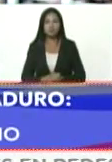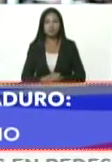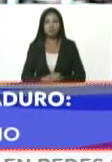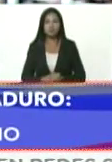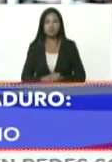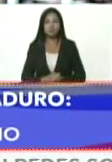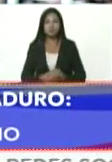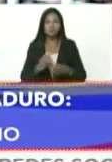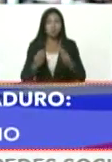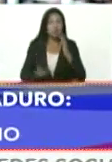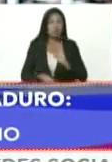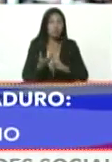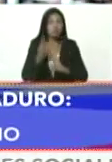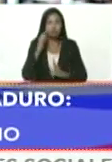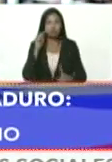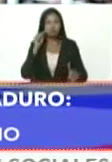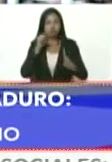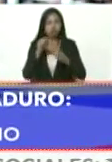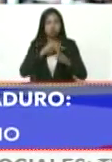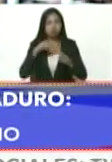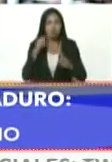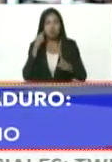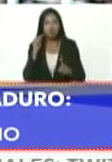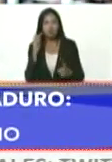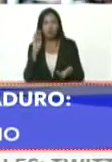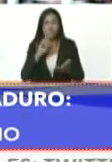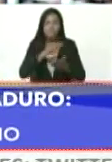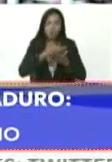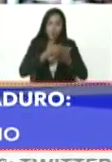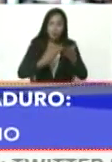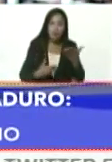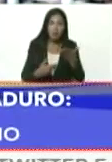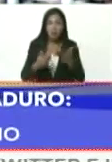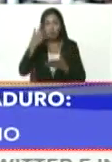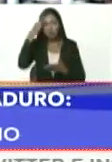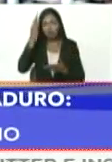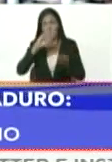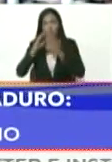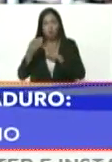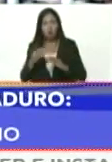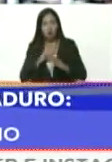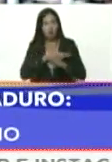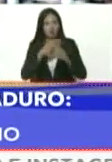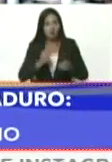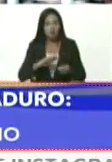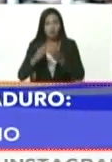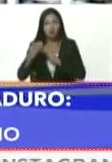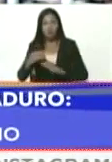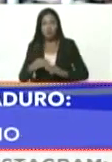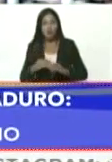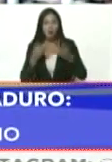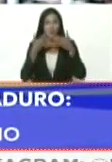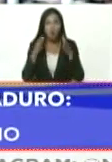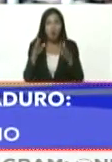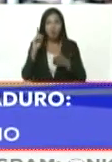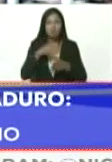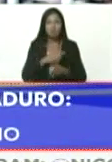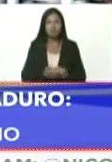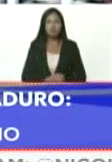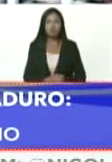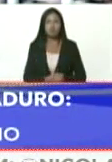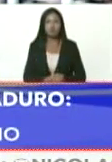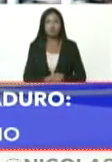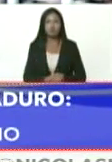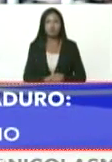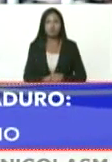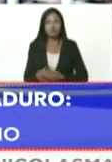Muy importante, miren la meta que me voy a proponer. Si los consejos comunales, el poder popular, es la